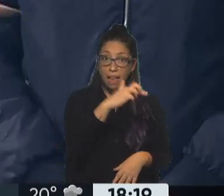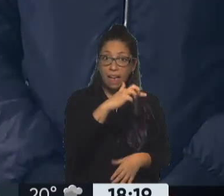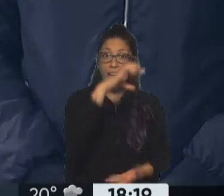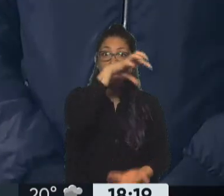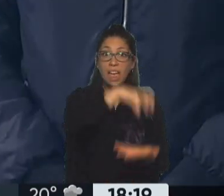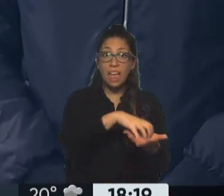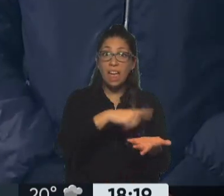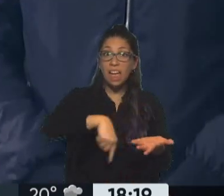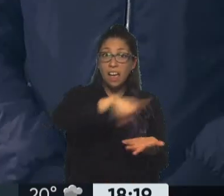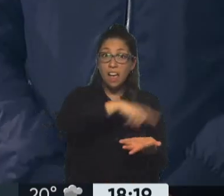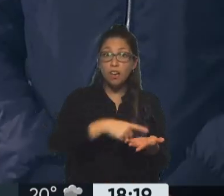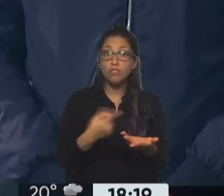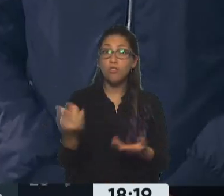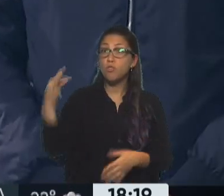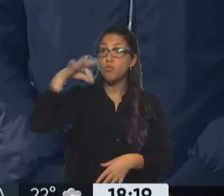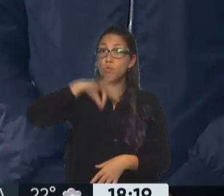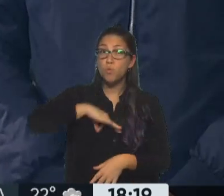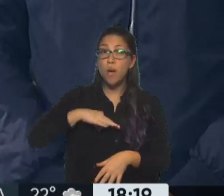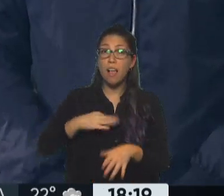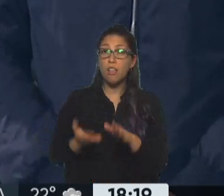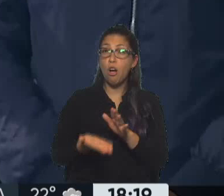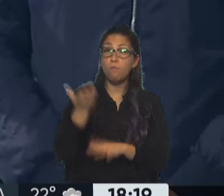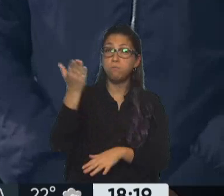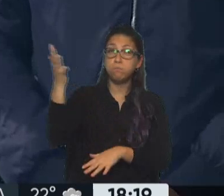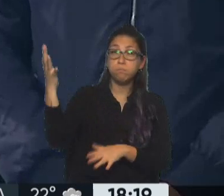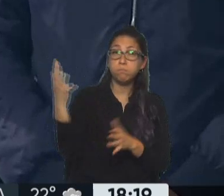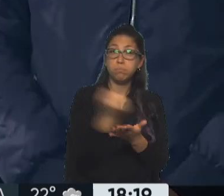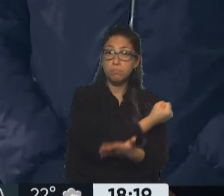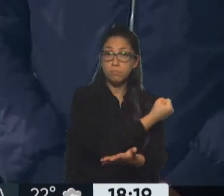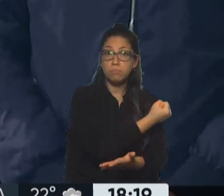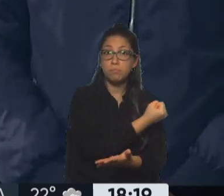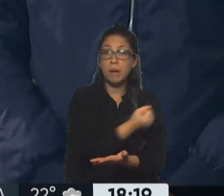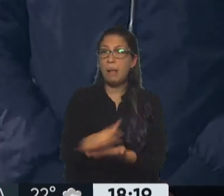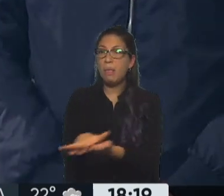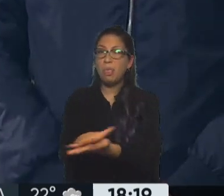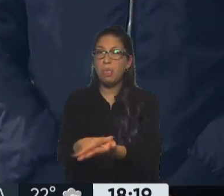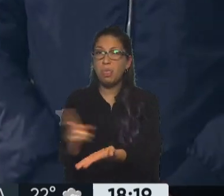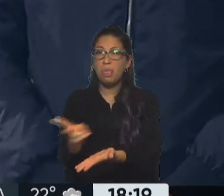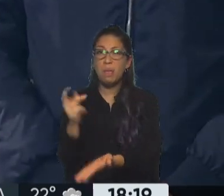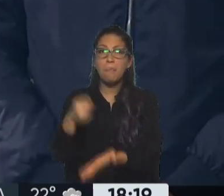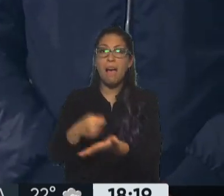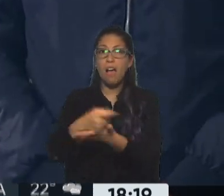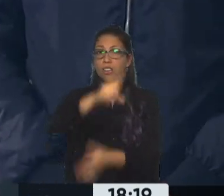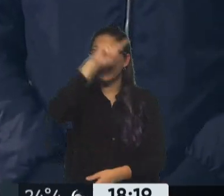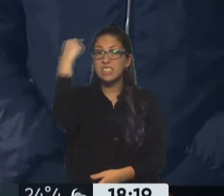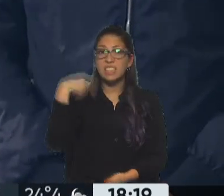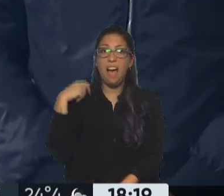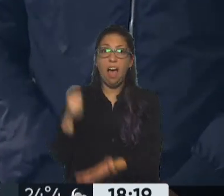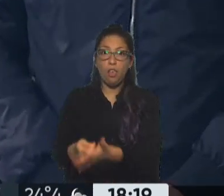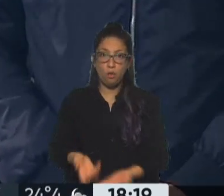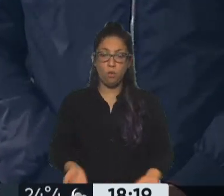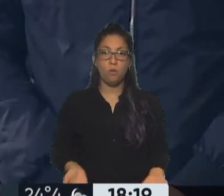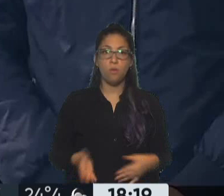se terminaron quedando con los sueldos más altos como aportantes y los más bajos los terminó pagando el Estado, cuando en el